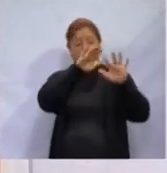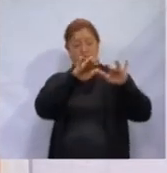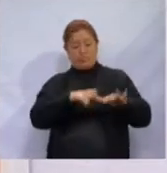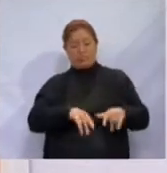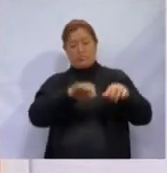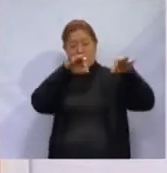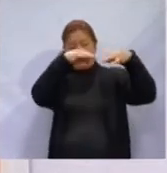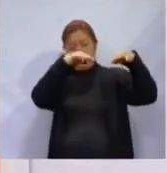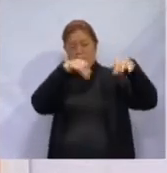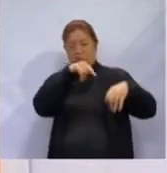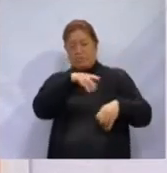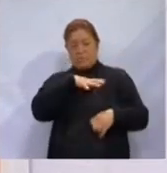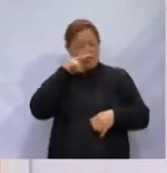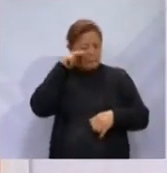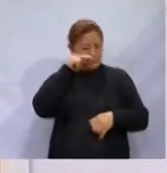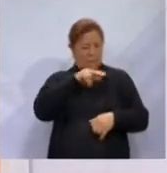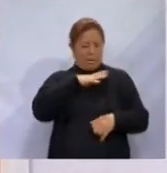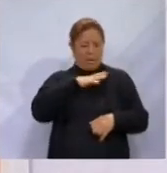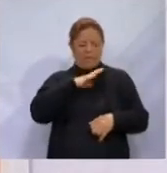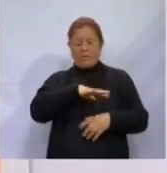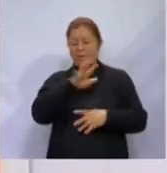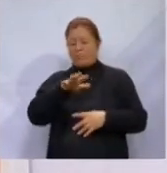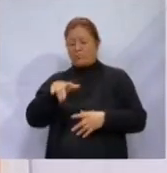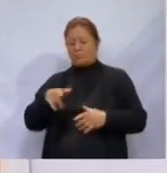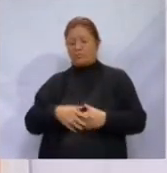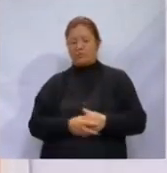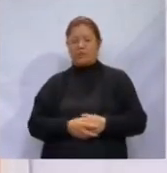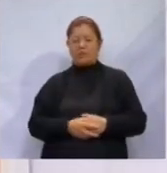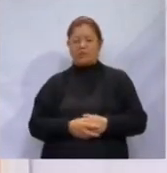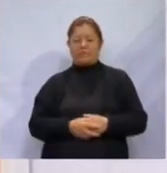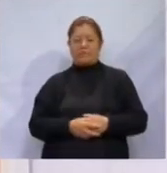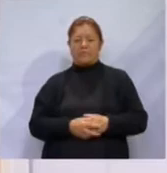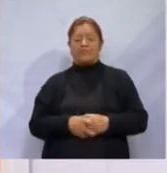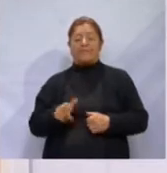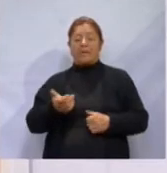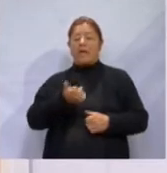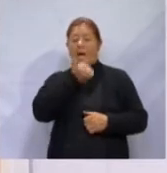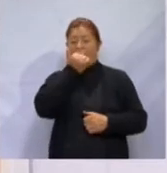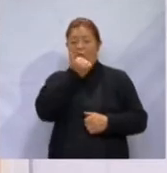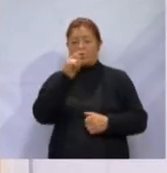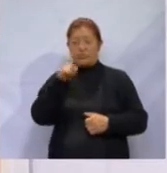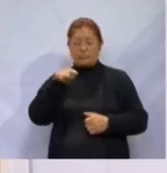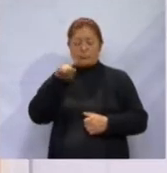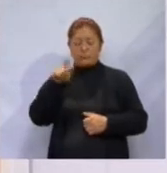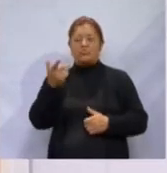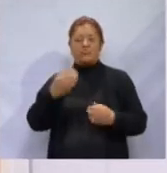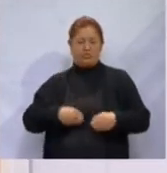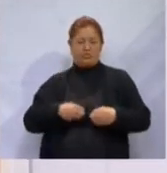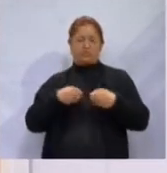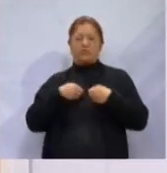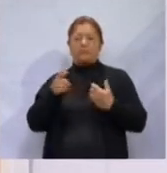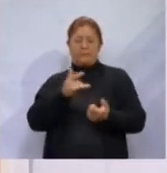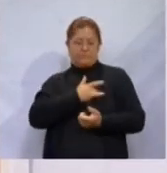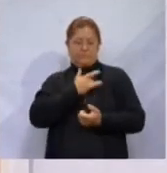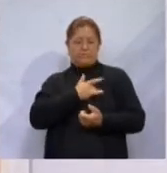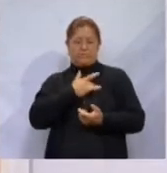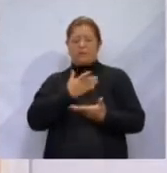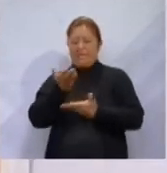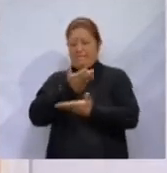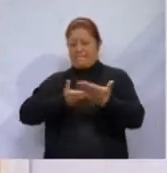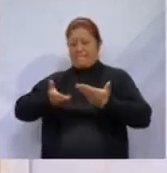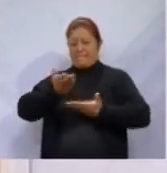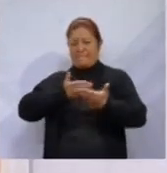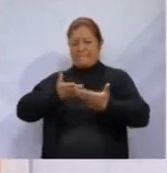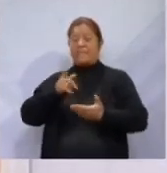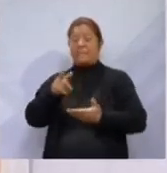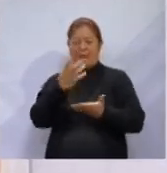podemos tomar en cuenta para buscar favorecer que los estudiantes en su vida emocional y sus relaciones interpersonales